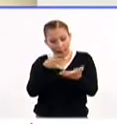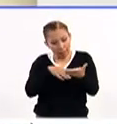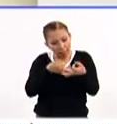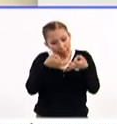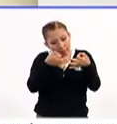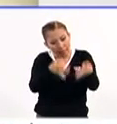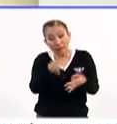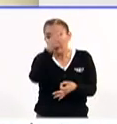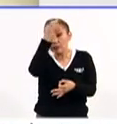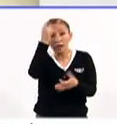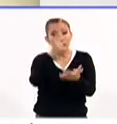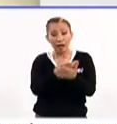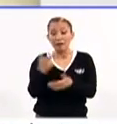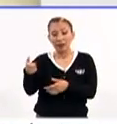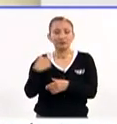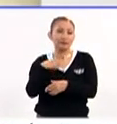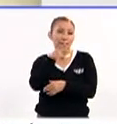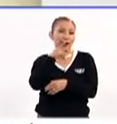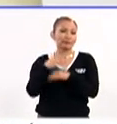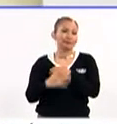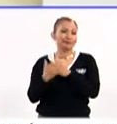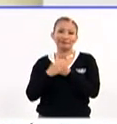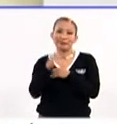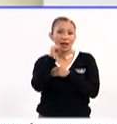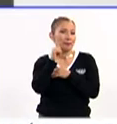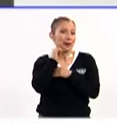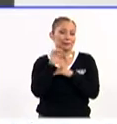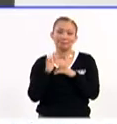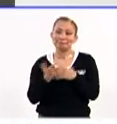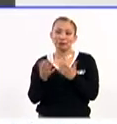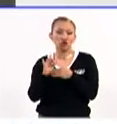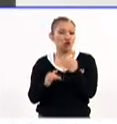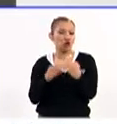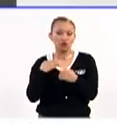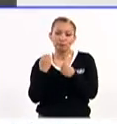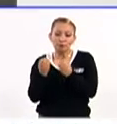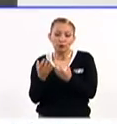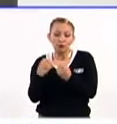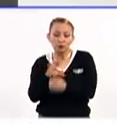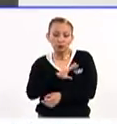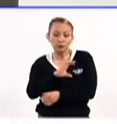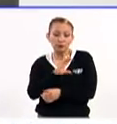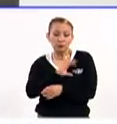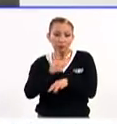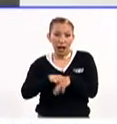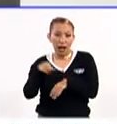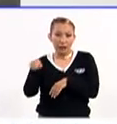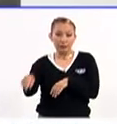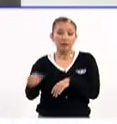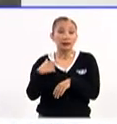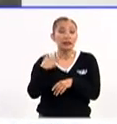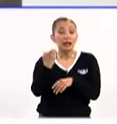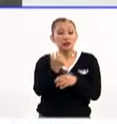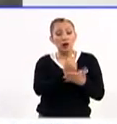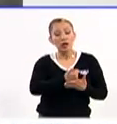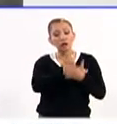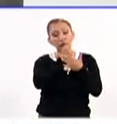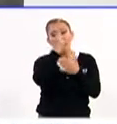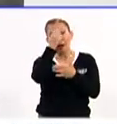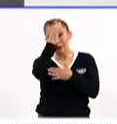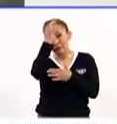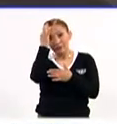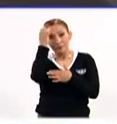apasionó fue Frida y era su consentida. Entonces, esto le dio las bases para poder tener